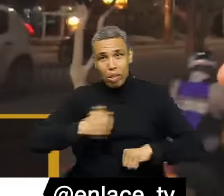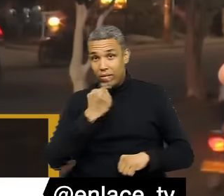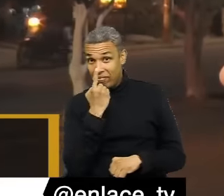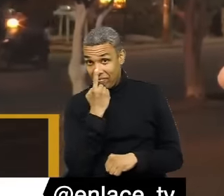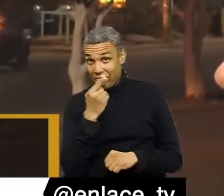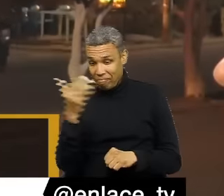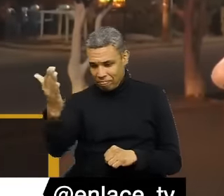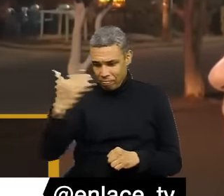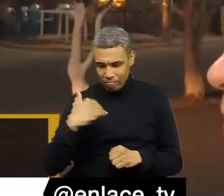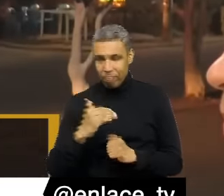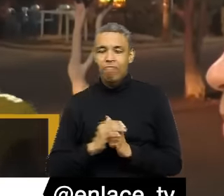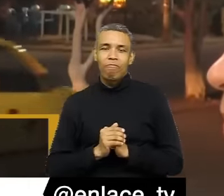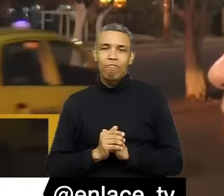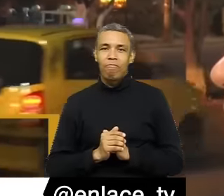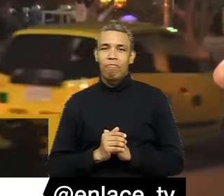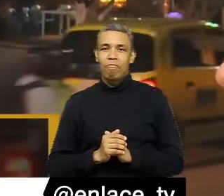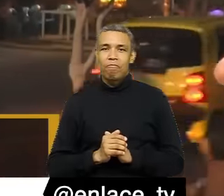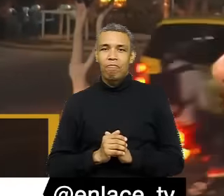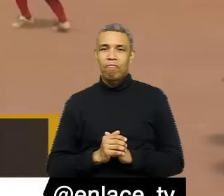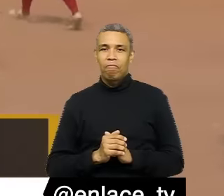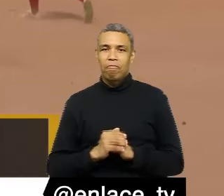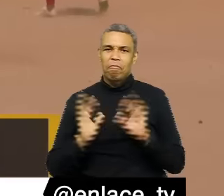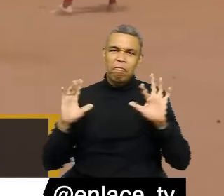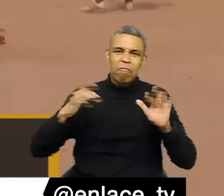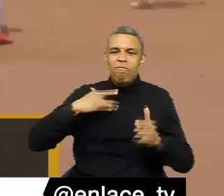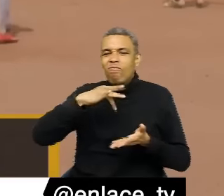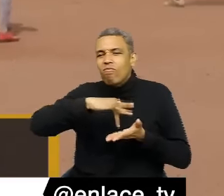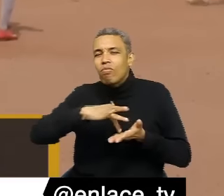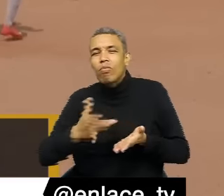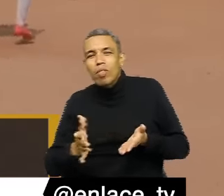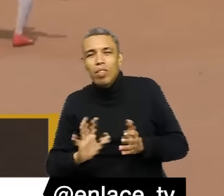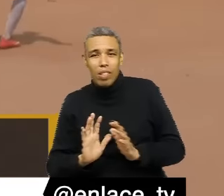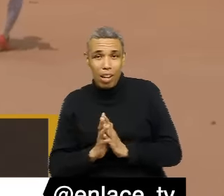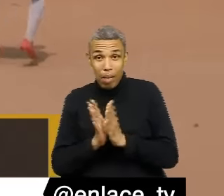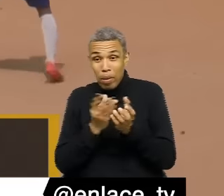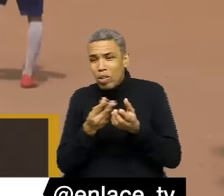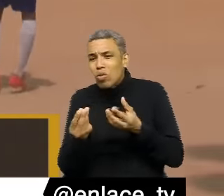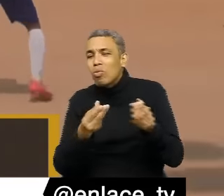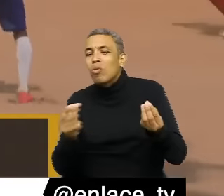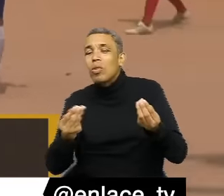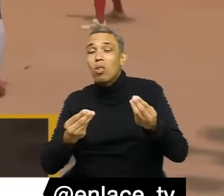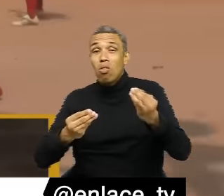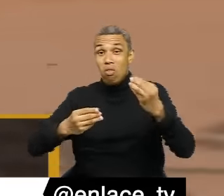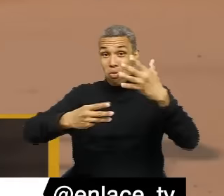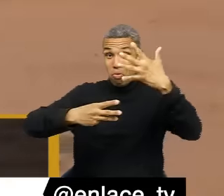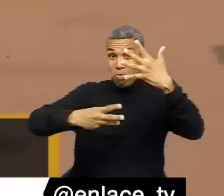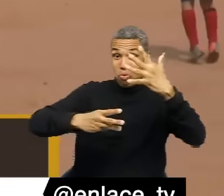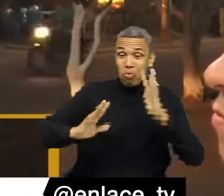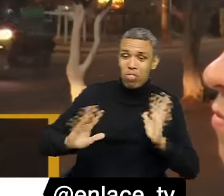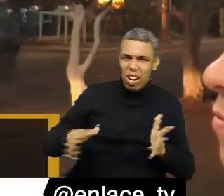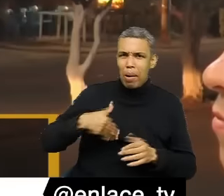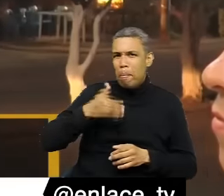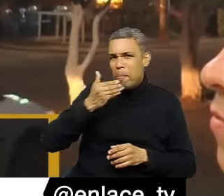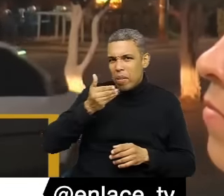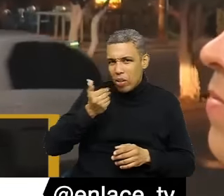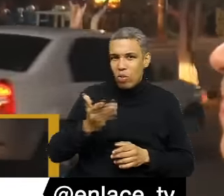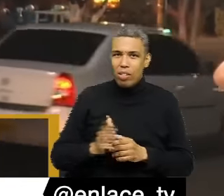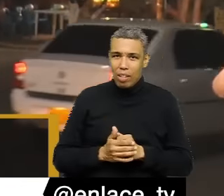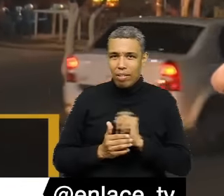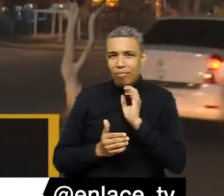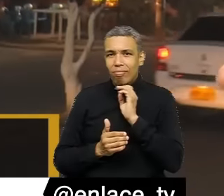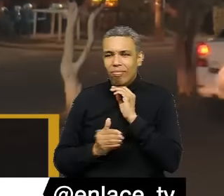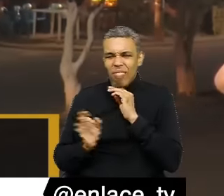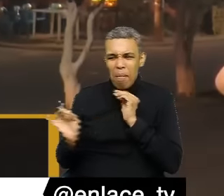domingo a ver estos grandiosos partidos, que ya están los 8 mejores equipos del campeonato. Y felicitar a todos